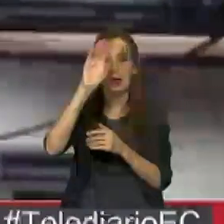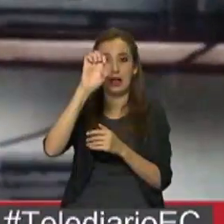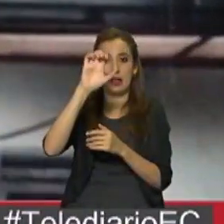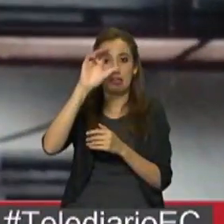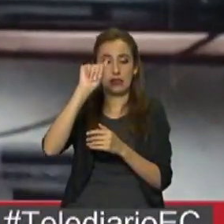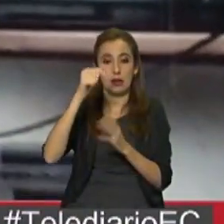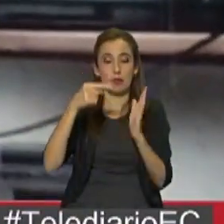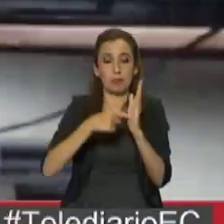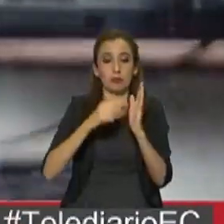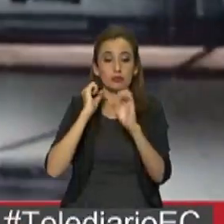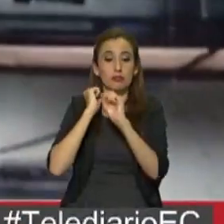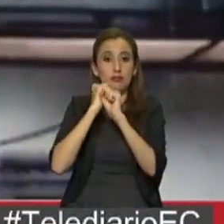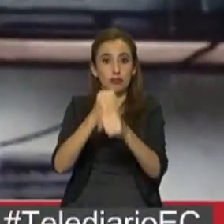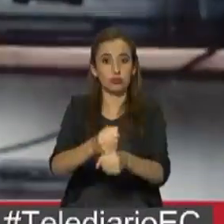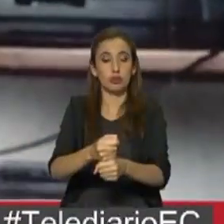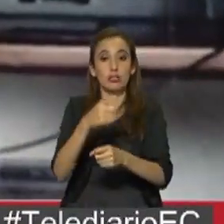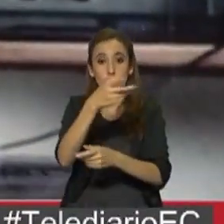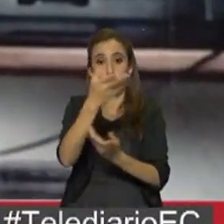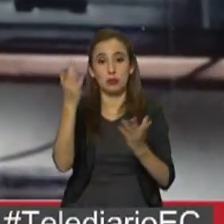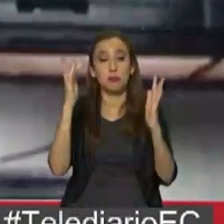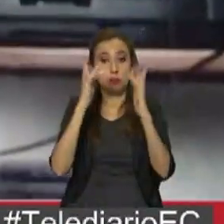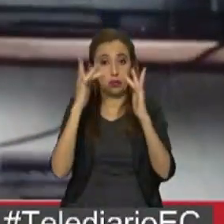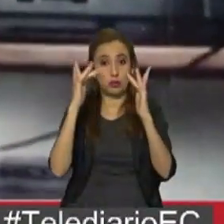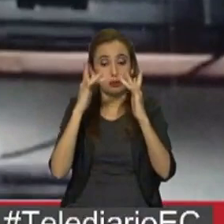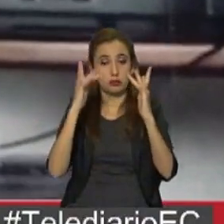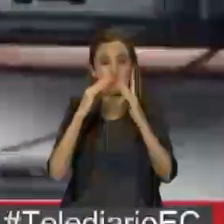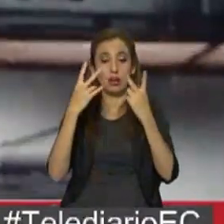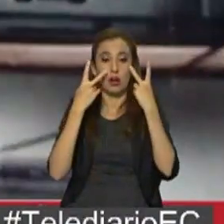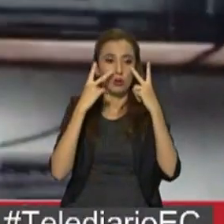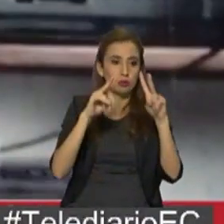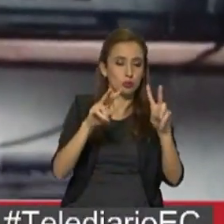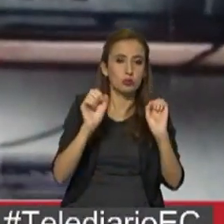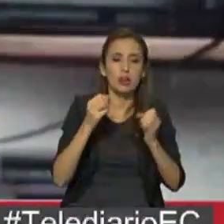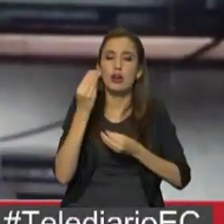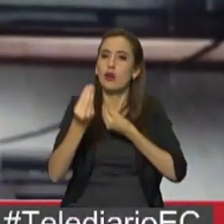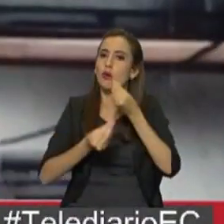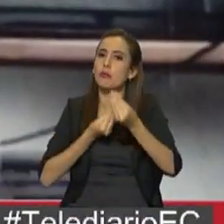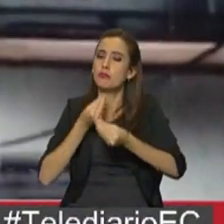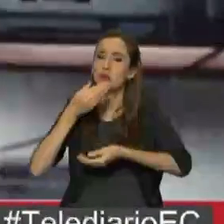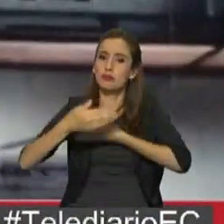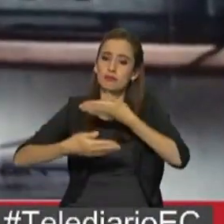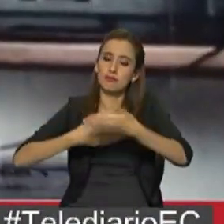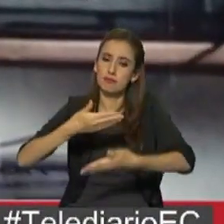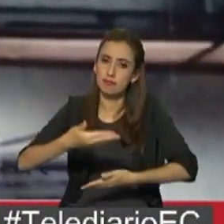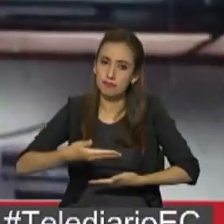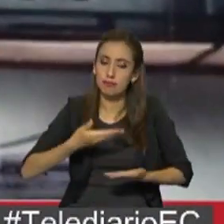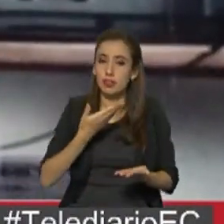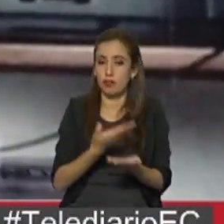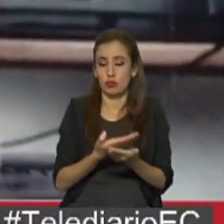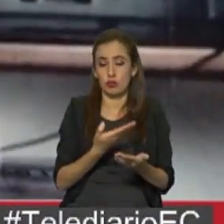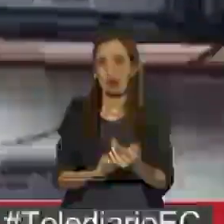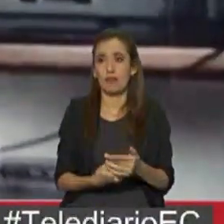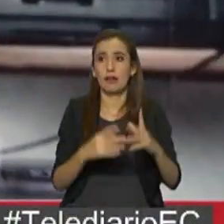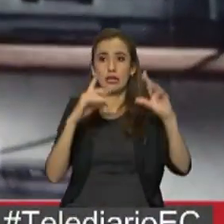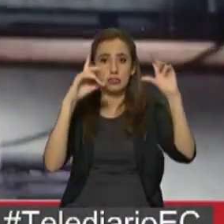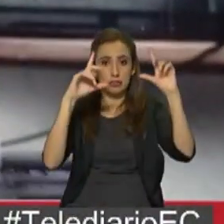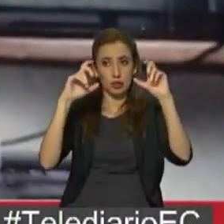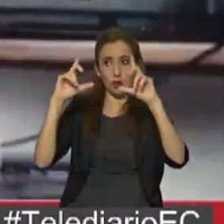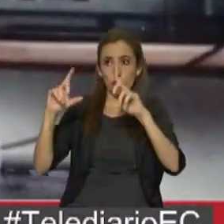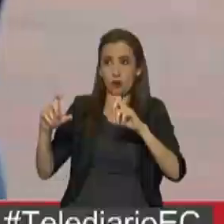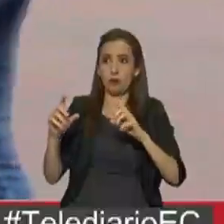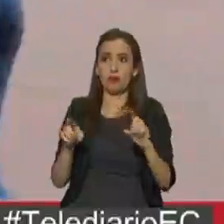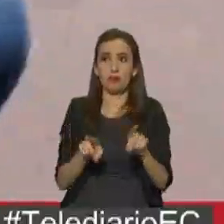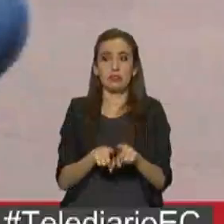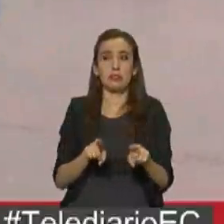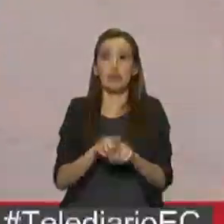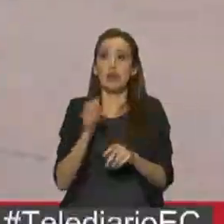que esas son tres vías para contactarse con el proyecto conocer cómo ha sido el proceso de este proyecto tenemos igual fotografías testimonios de los chicos